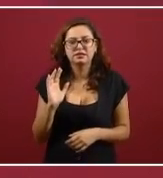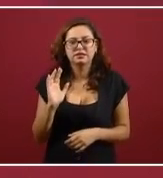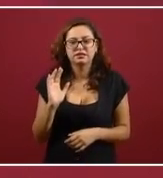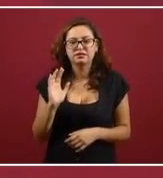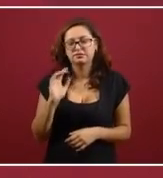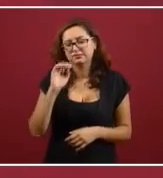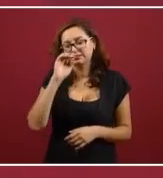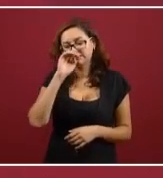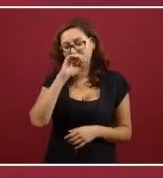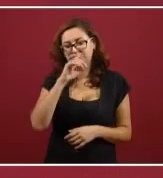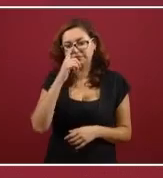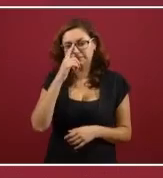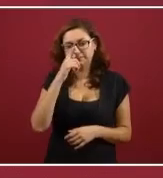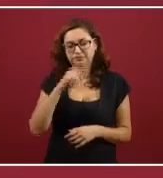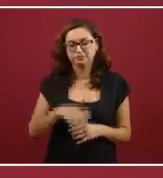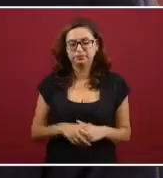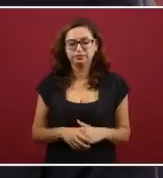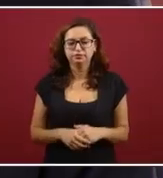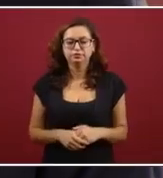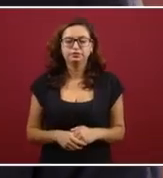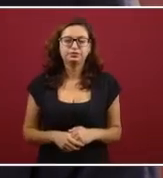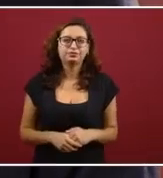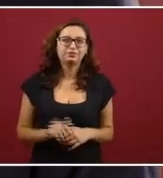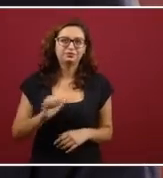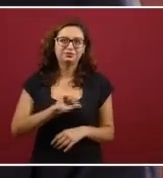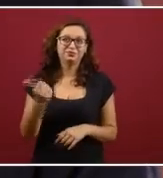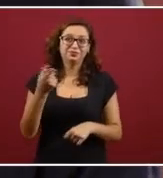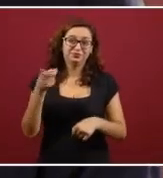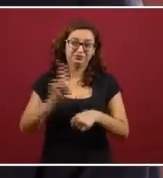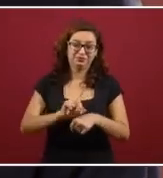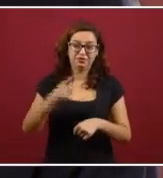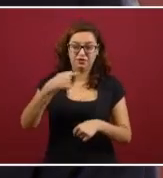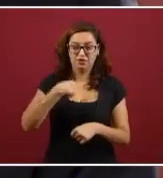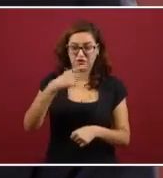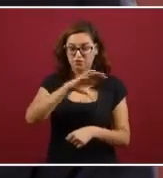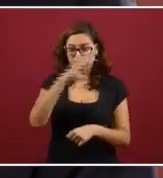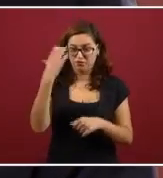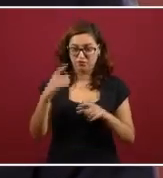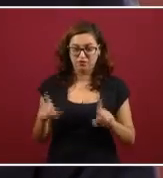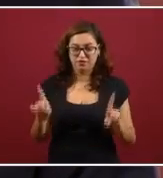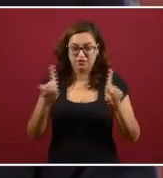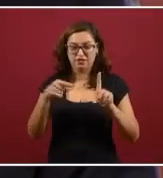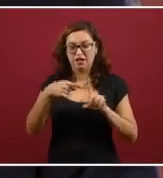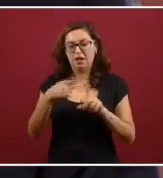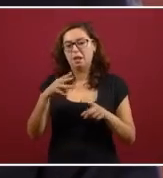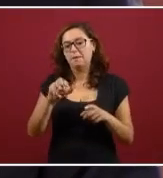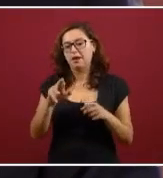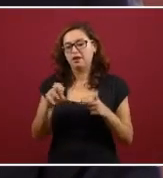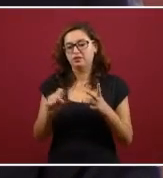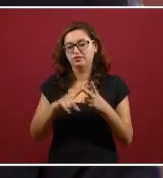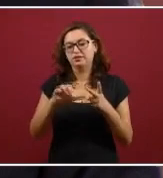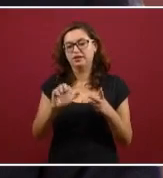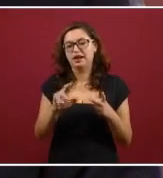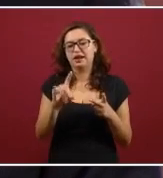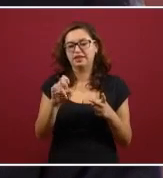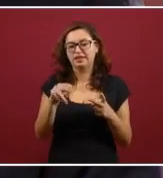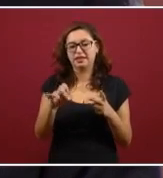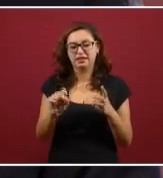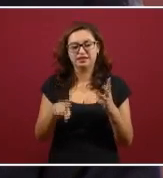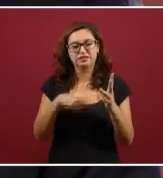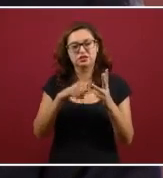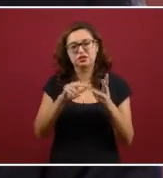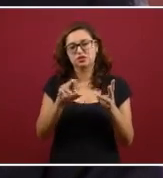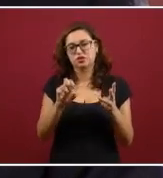El otro día publiqué una foto con Marcos, con el hijo Cárdenas, con doña